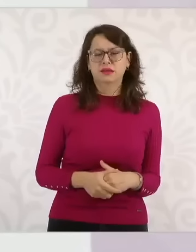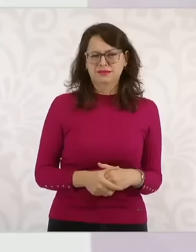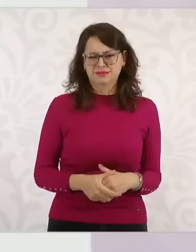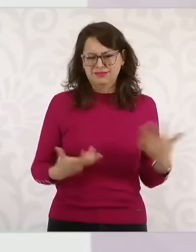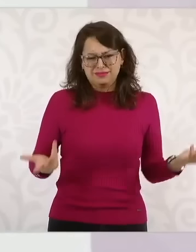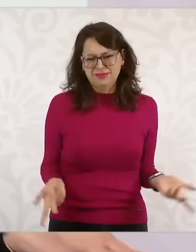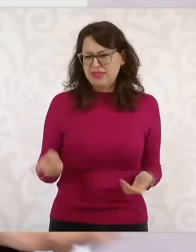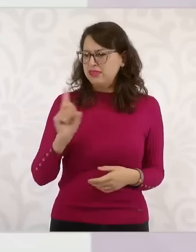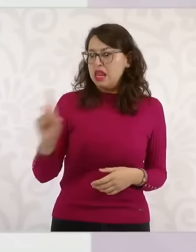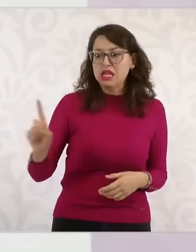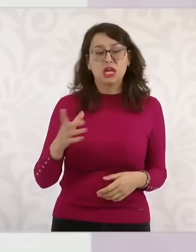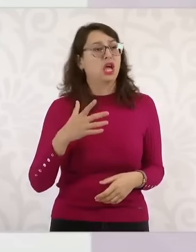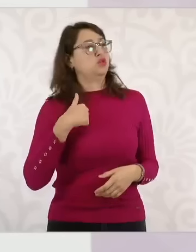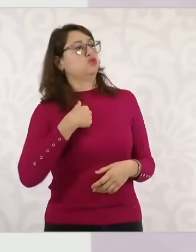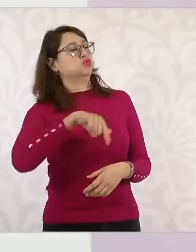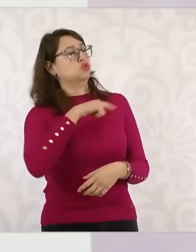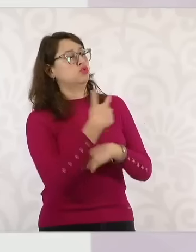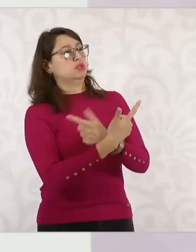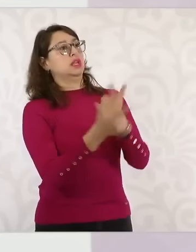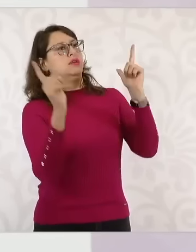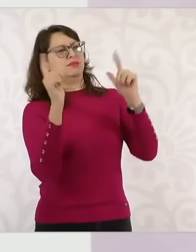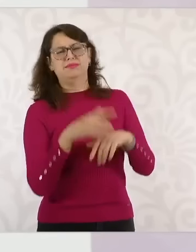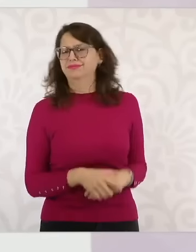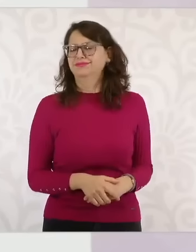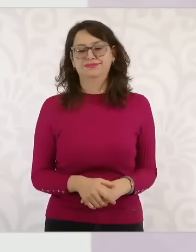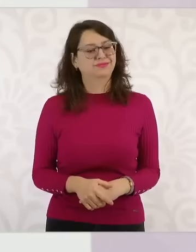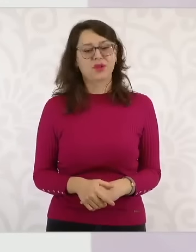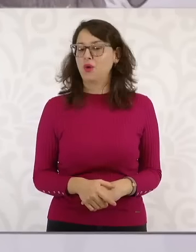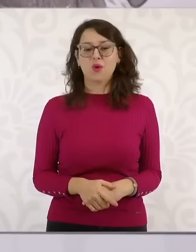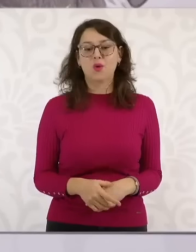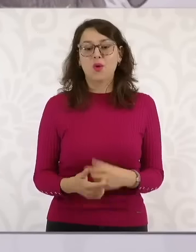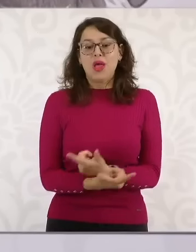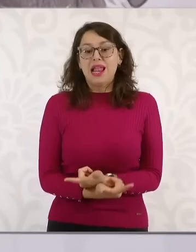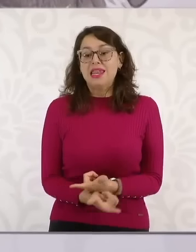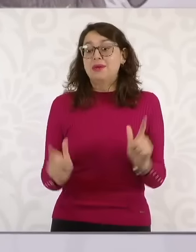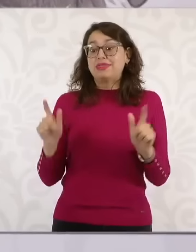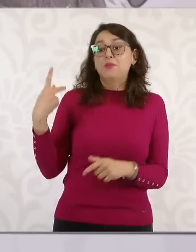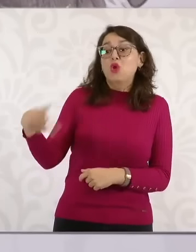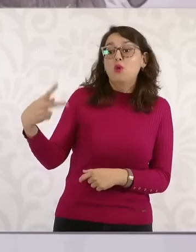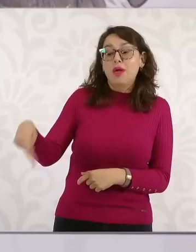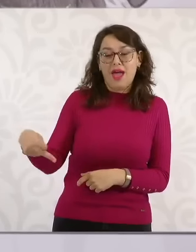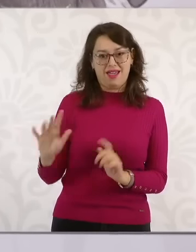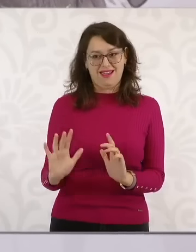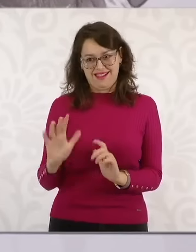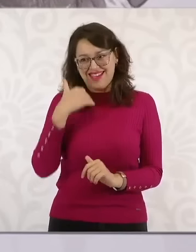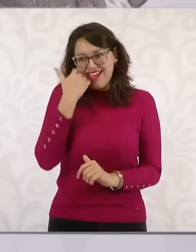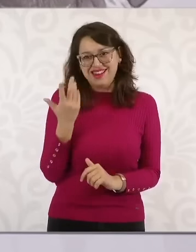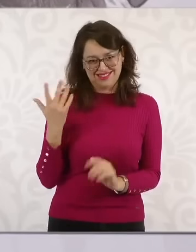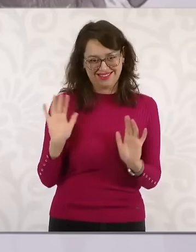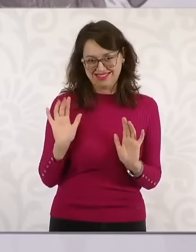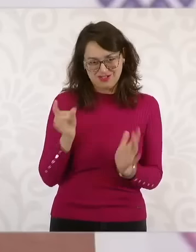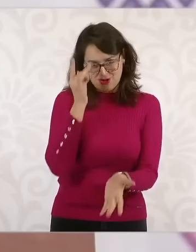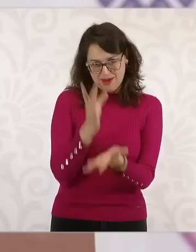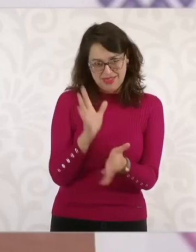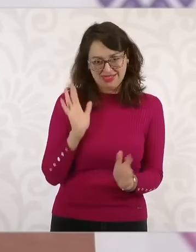La derecha, libertad. No, ellos quieren esas libertades que nada más tienen unos y no todos. Esa es